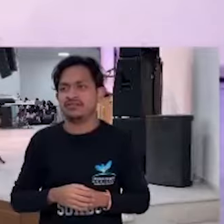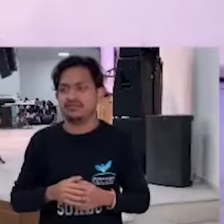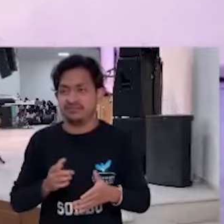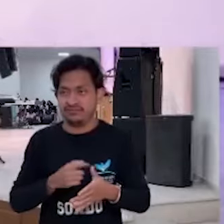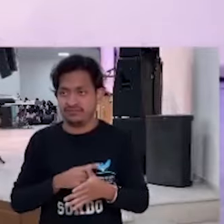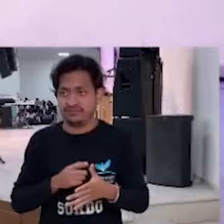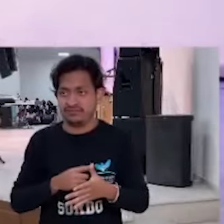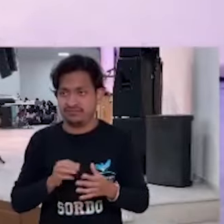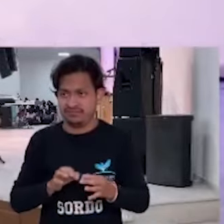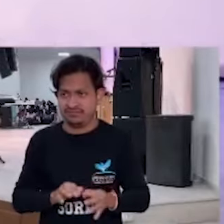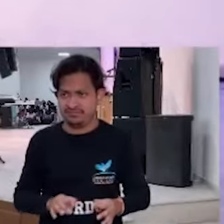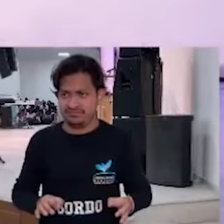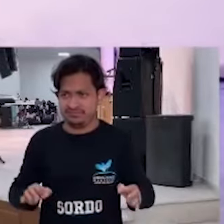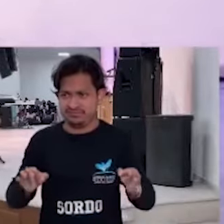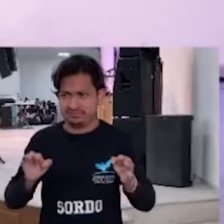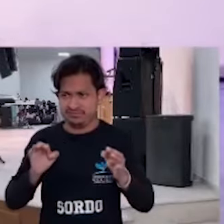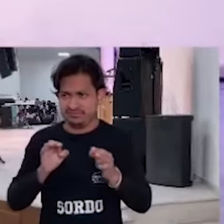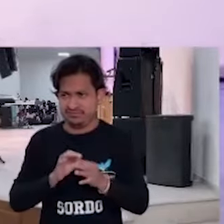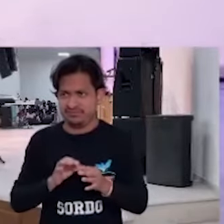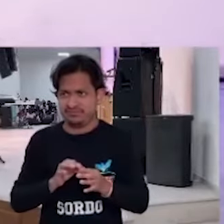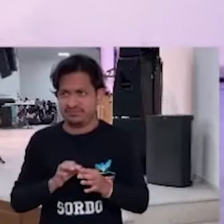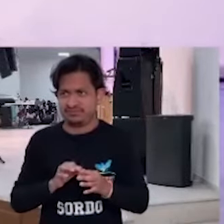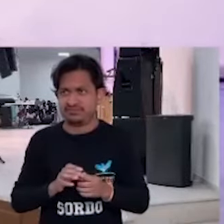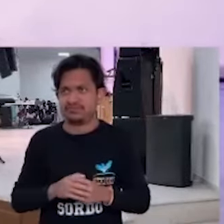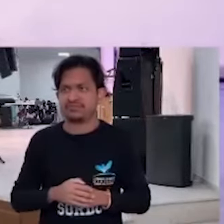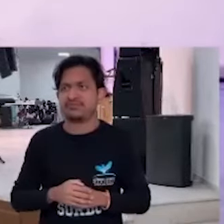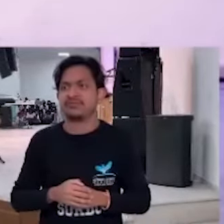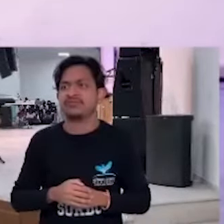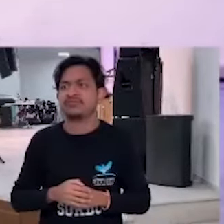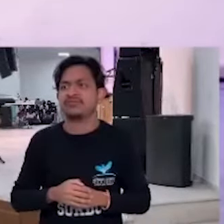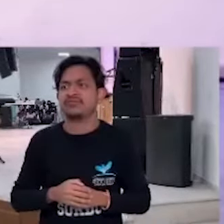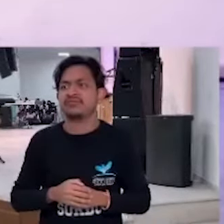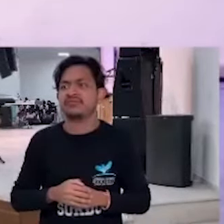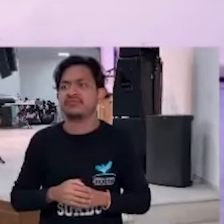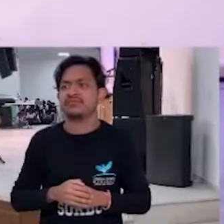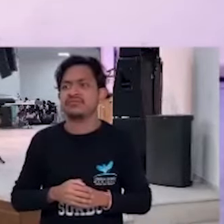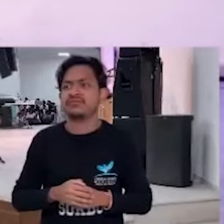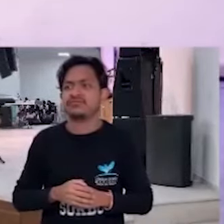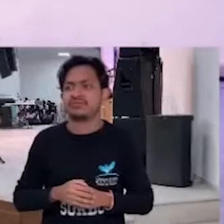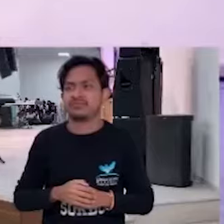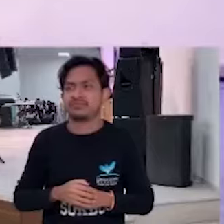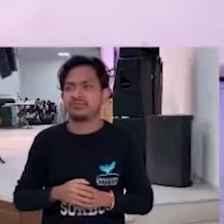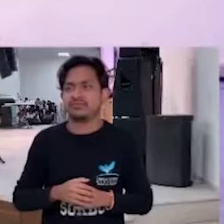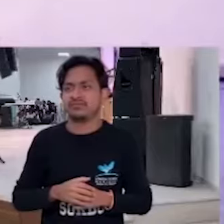Muy importante. Les estamos dando mucho material para que ustedes lo puedan desarrollar en sus iglesias también.